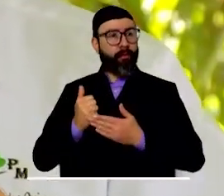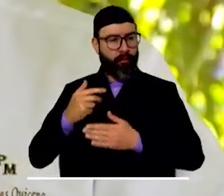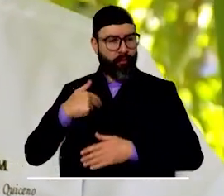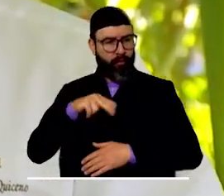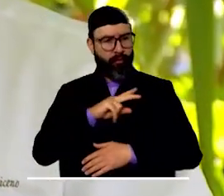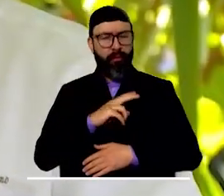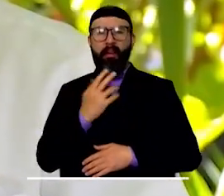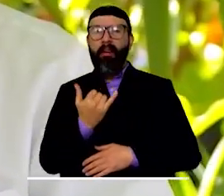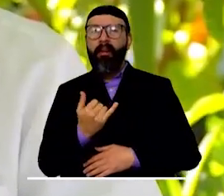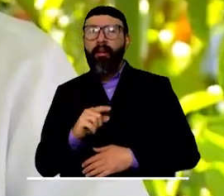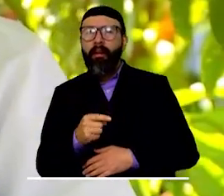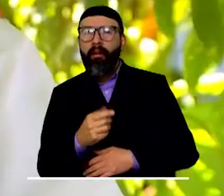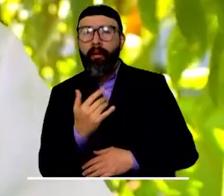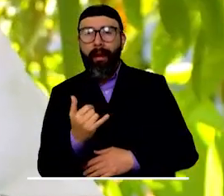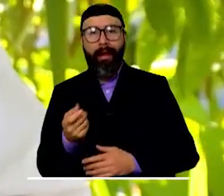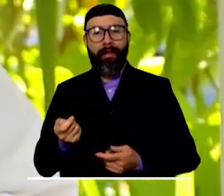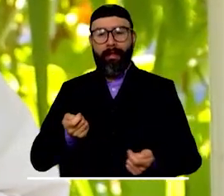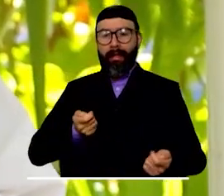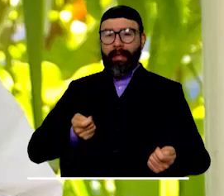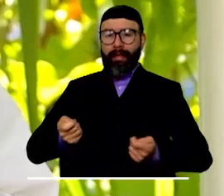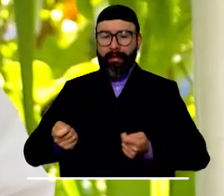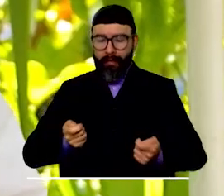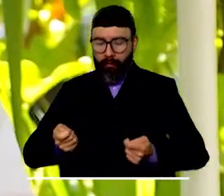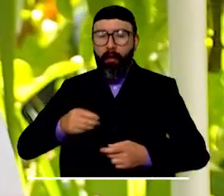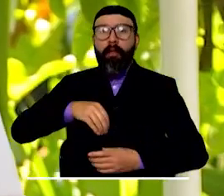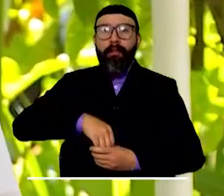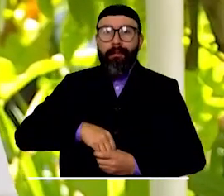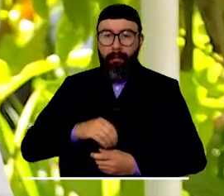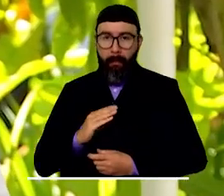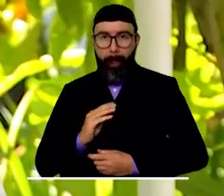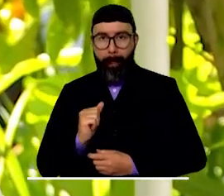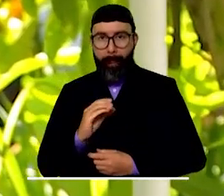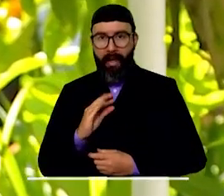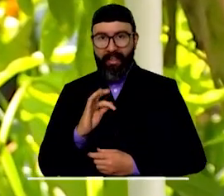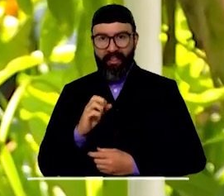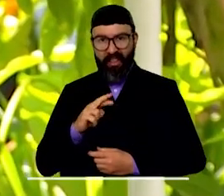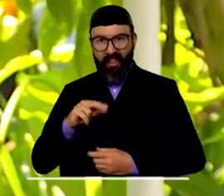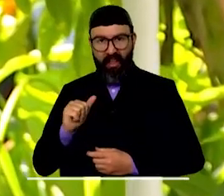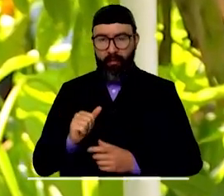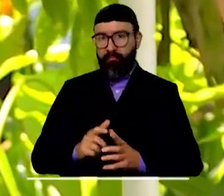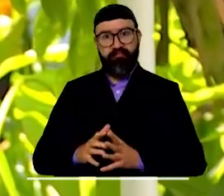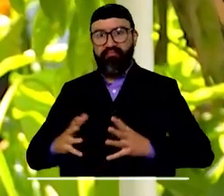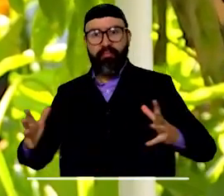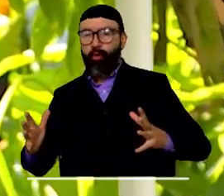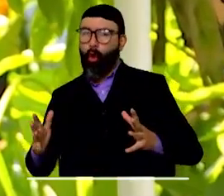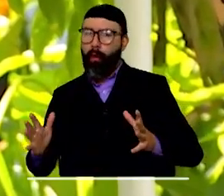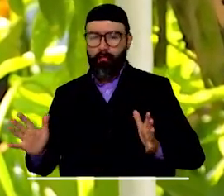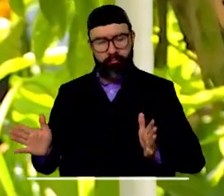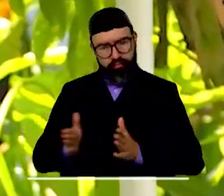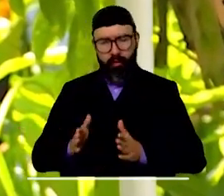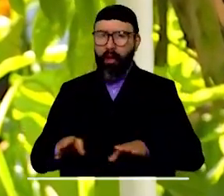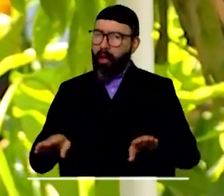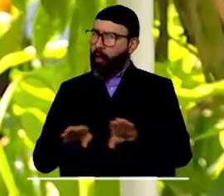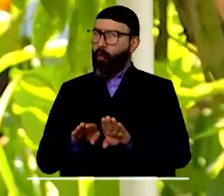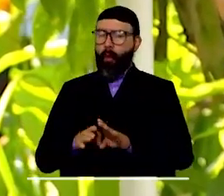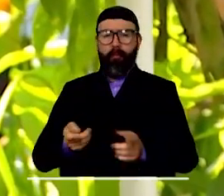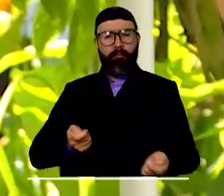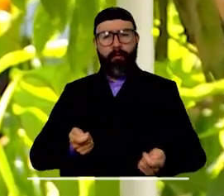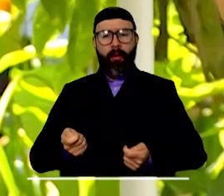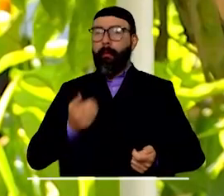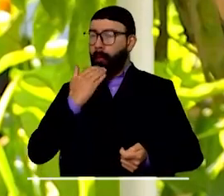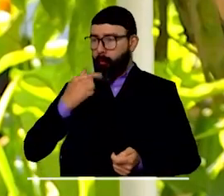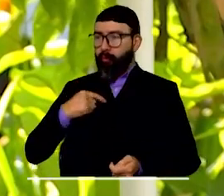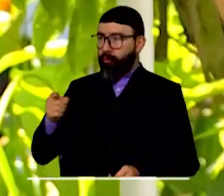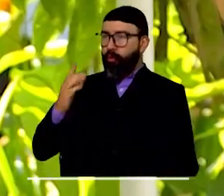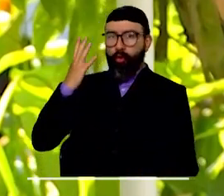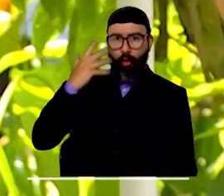a tener el equilibrio de las bacterias que hay en nuestro cuerpo. Yo el BioPlus lo tomo todos los